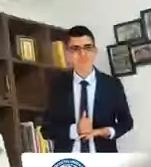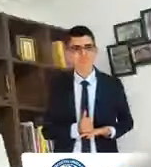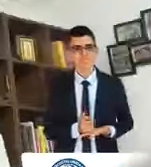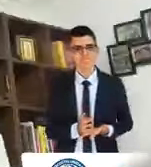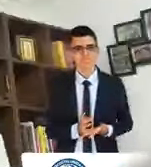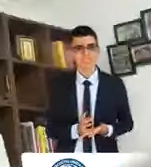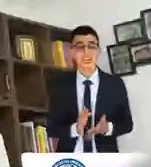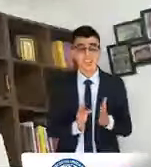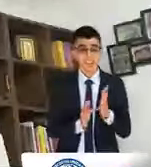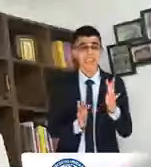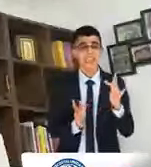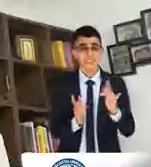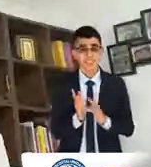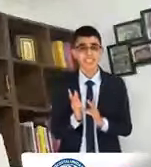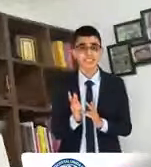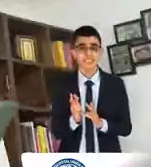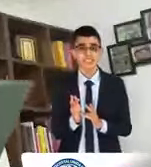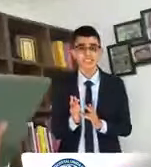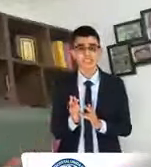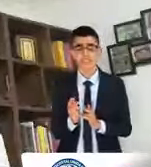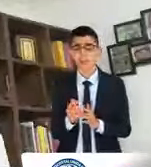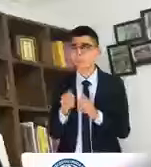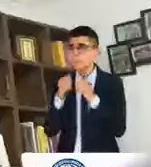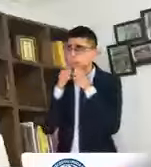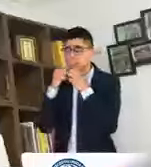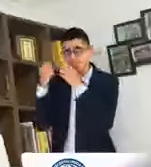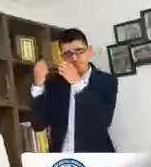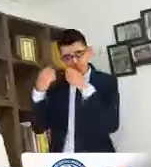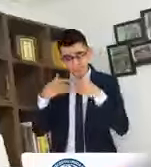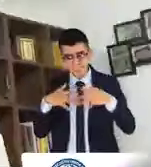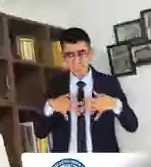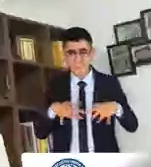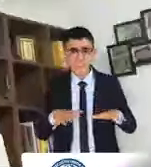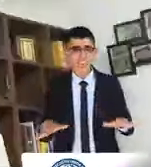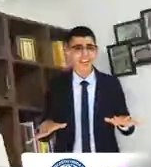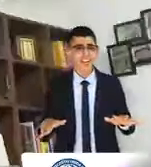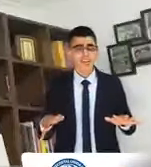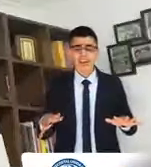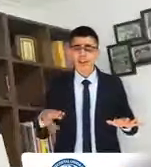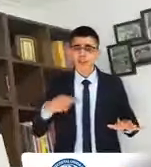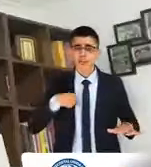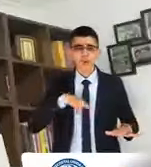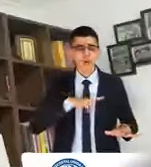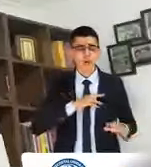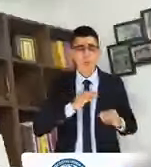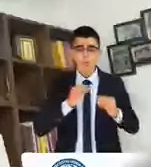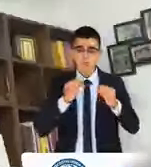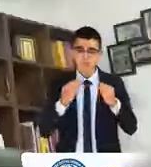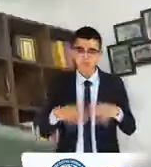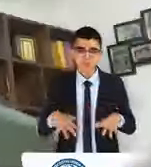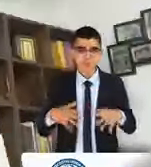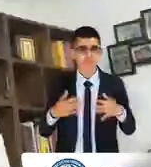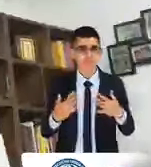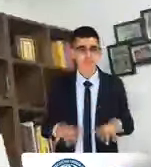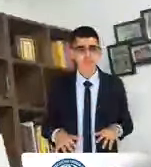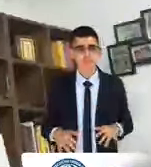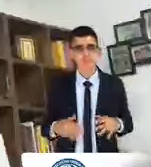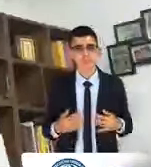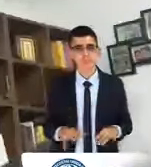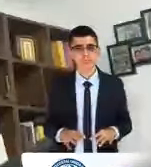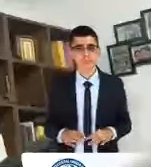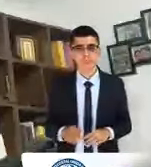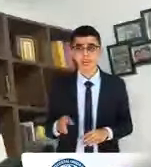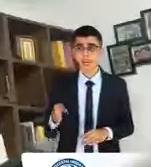Jesús nos ha hecho mucho bien. Y sabemos que te quiere hacer mucho bien a ti. Dios no hace excepción de